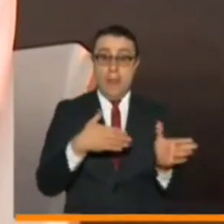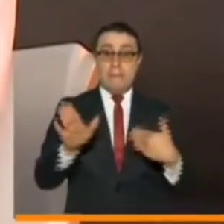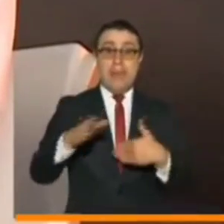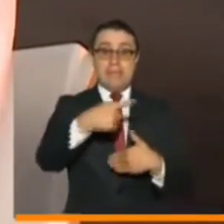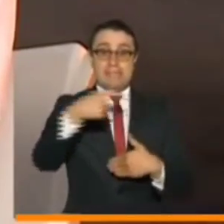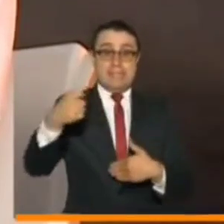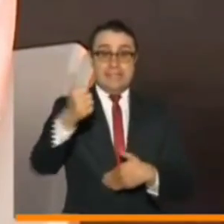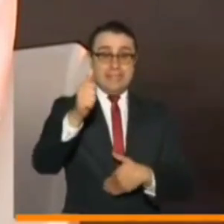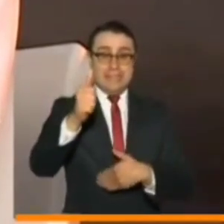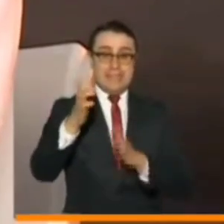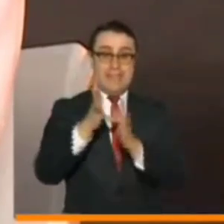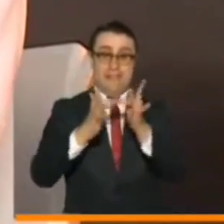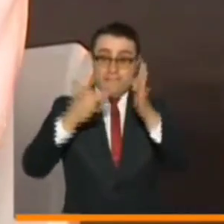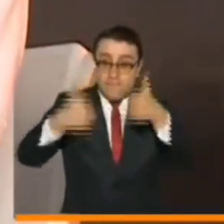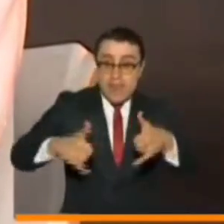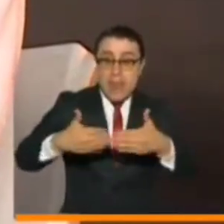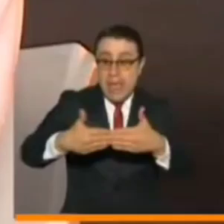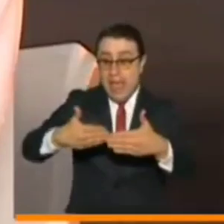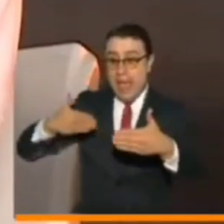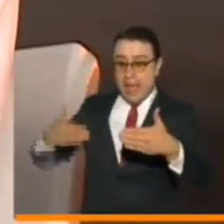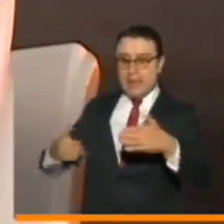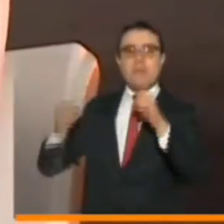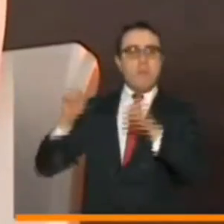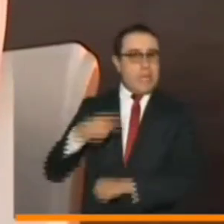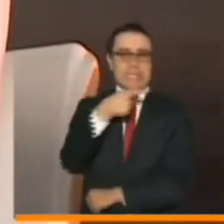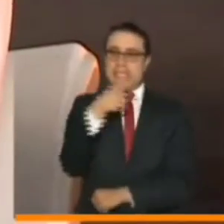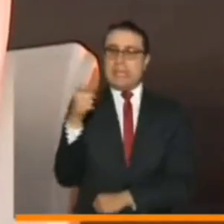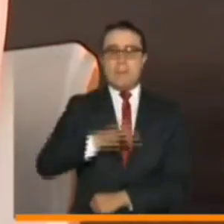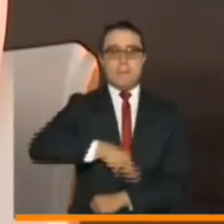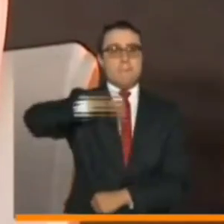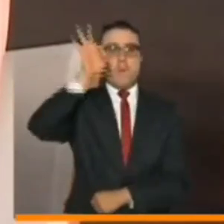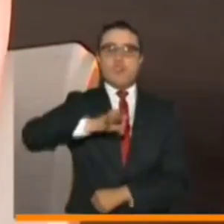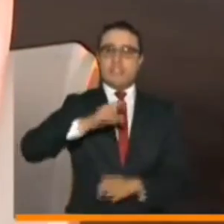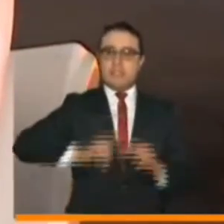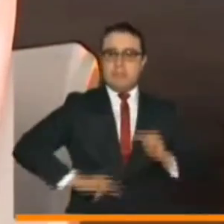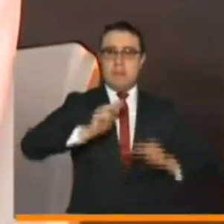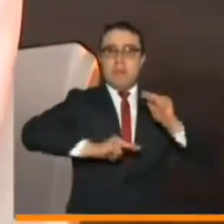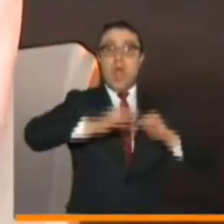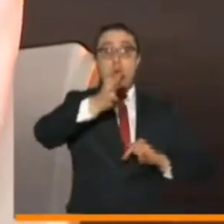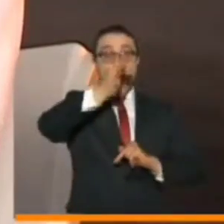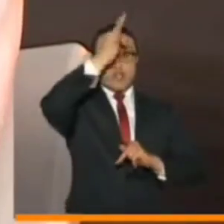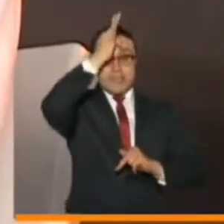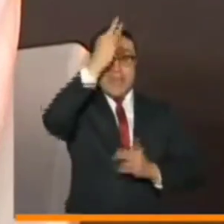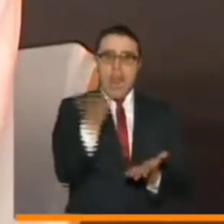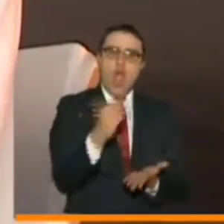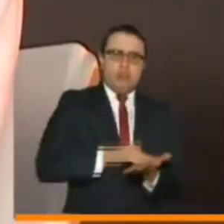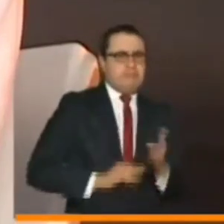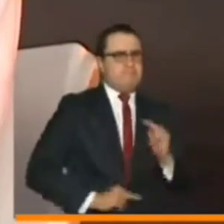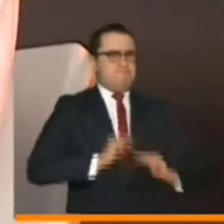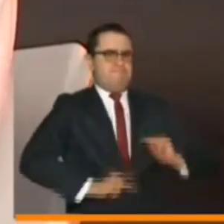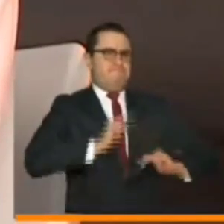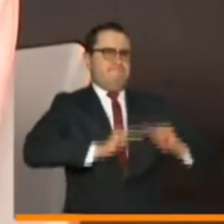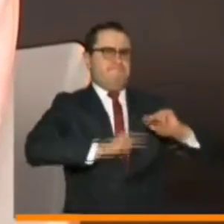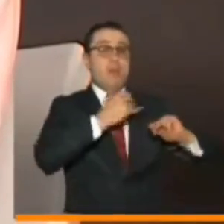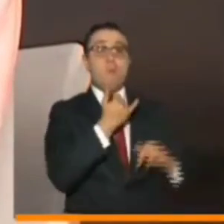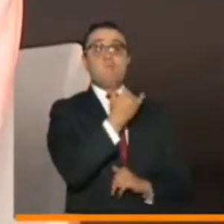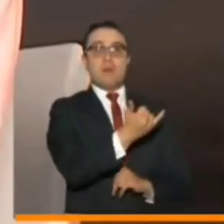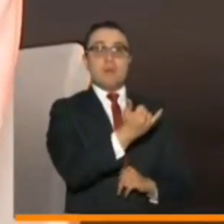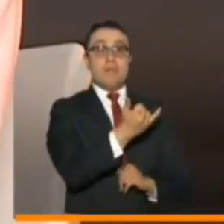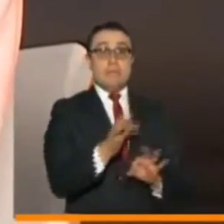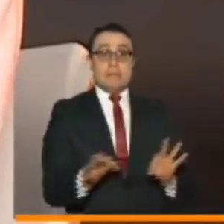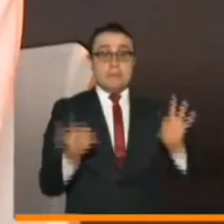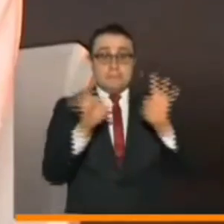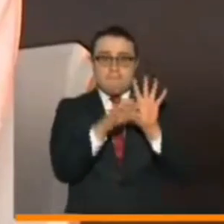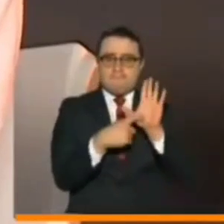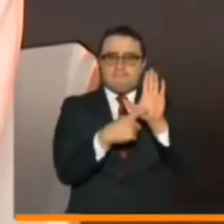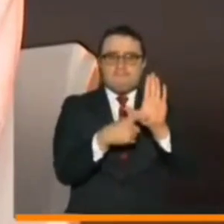10 de abril, al 100% de la reconstrucción del hospital actual, pero que tiene una característica muy importante